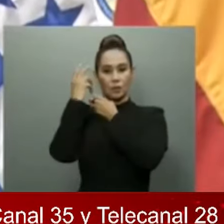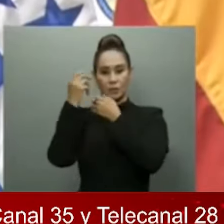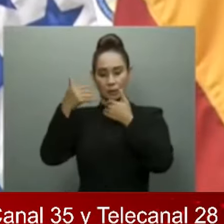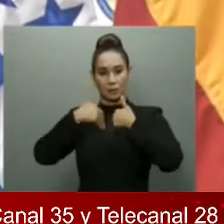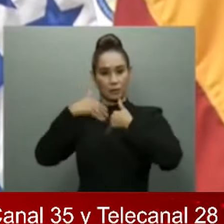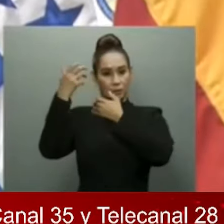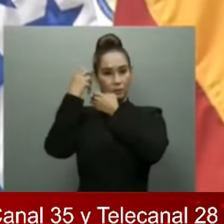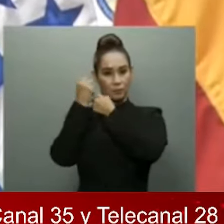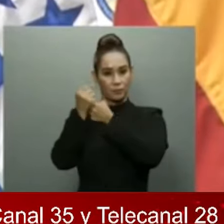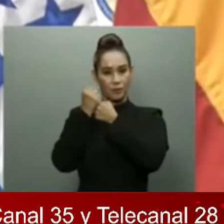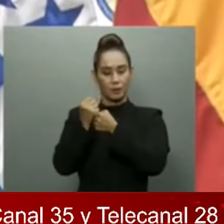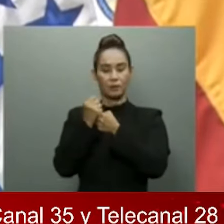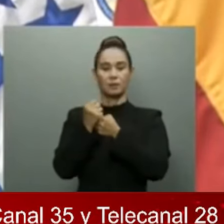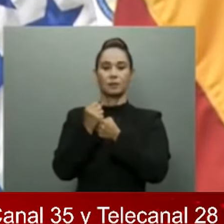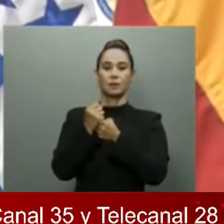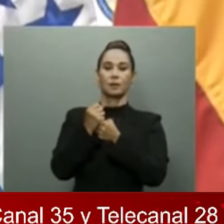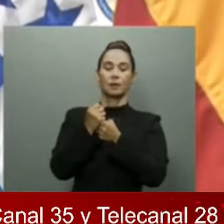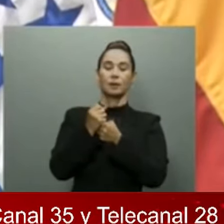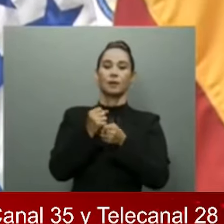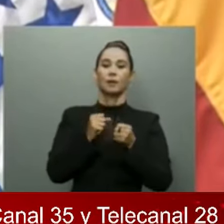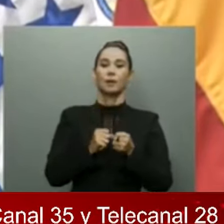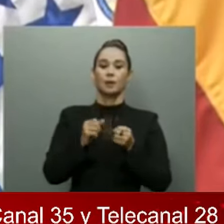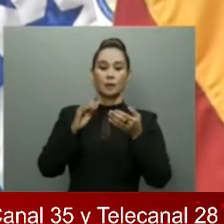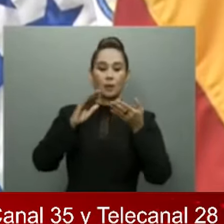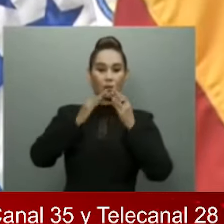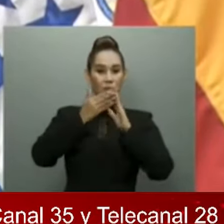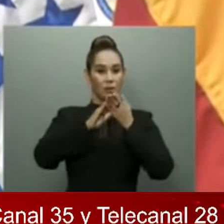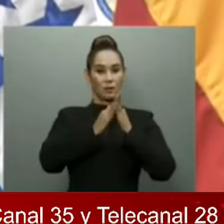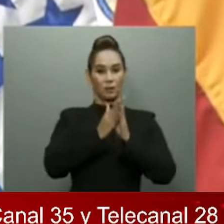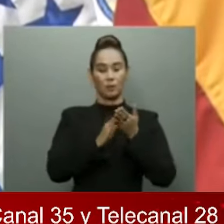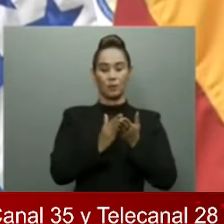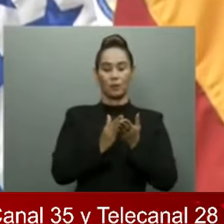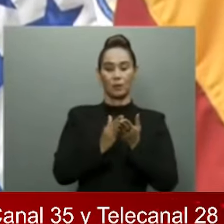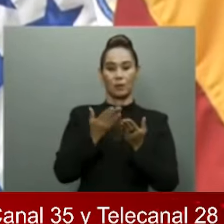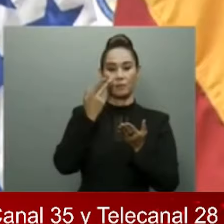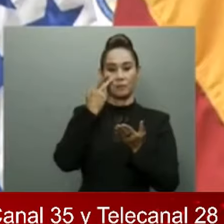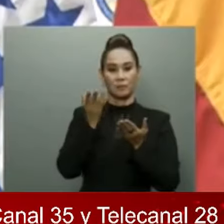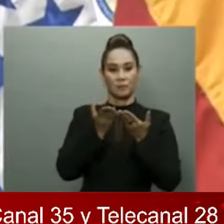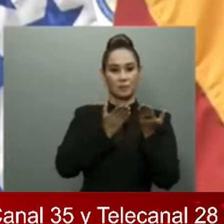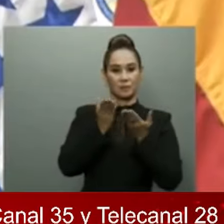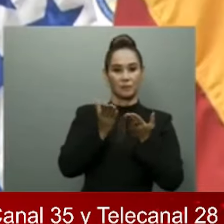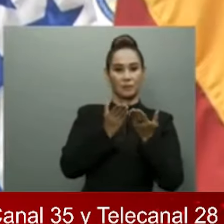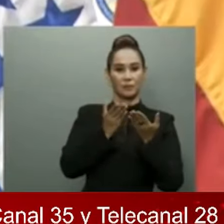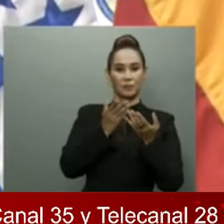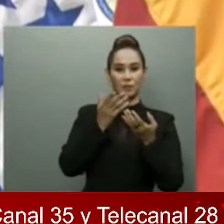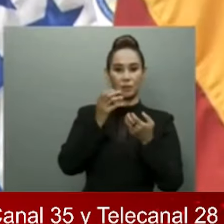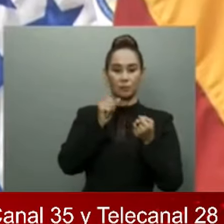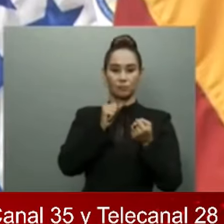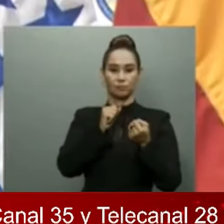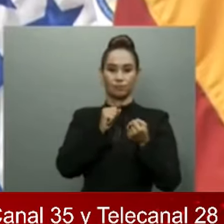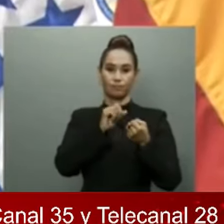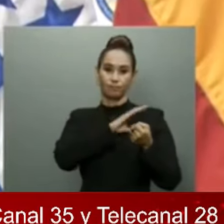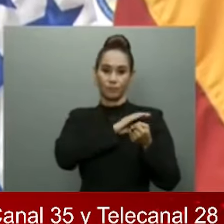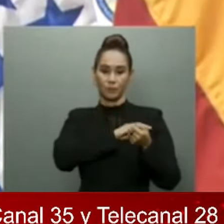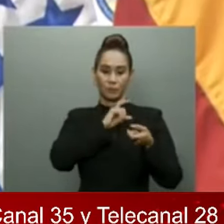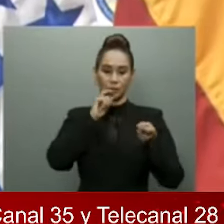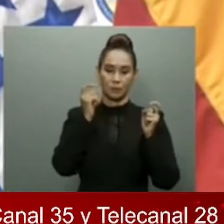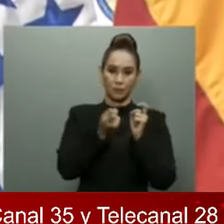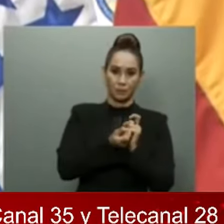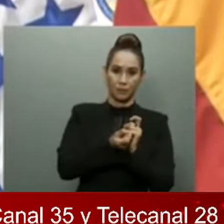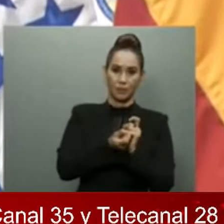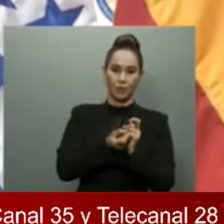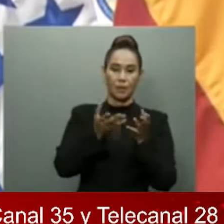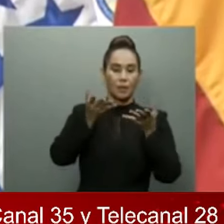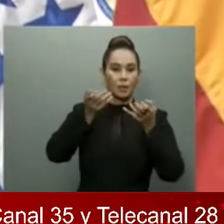confianza que la comunidad tiene de los policías y del servicio policial, con un fin de construir vínculos